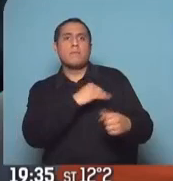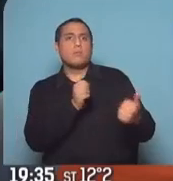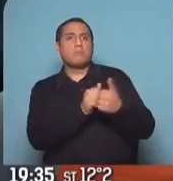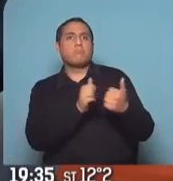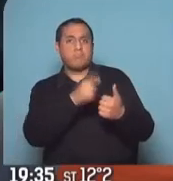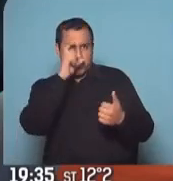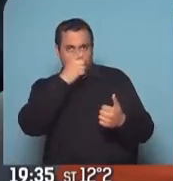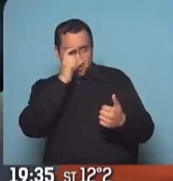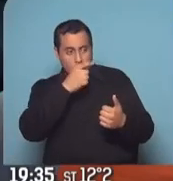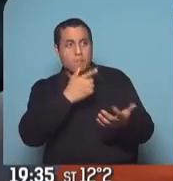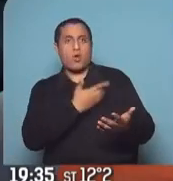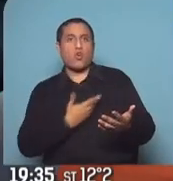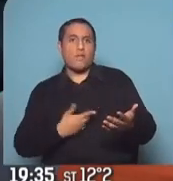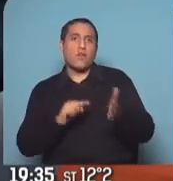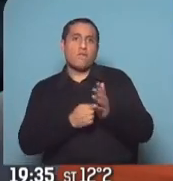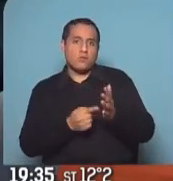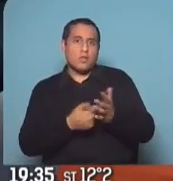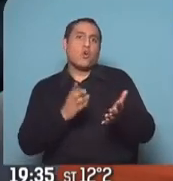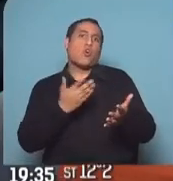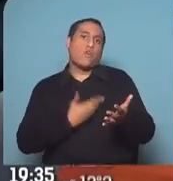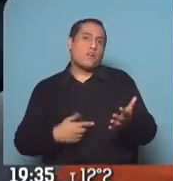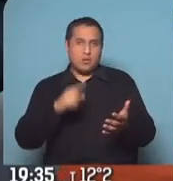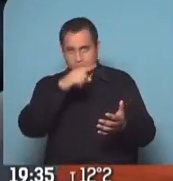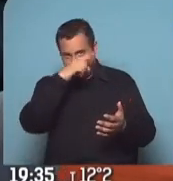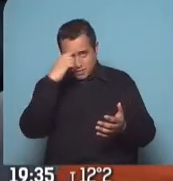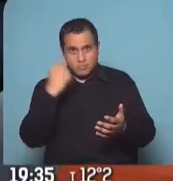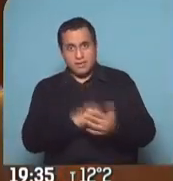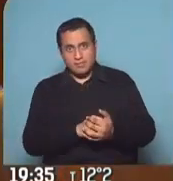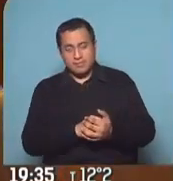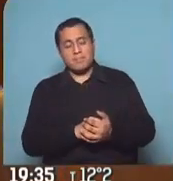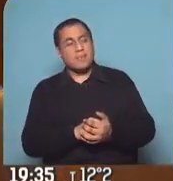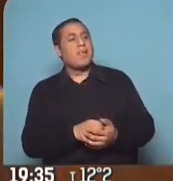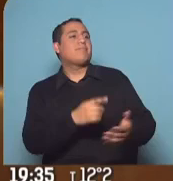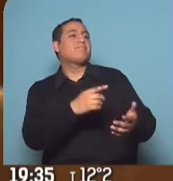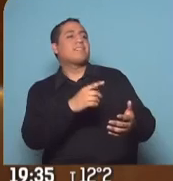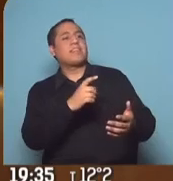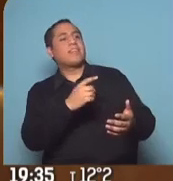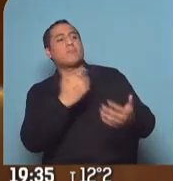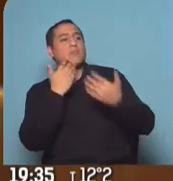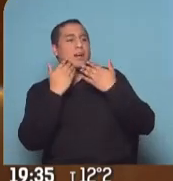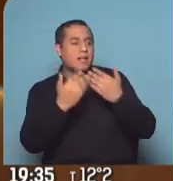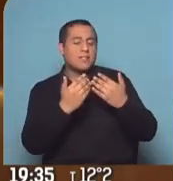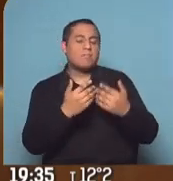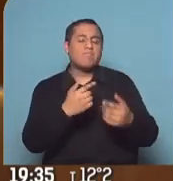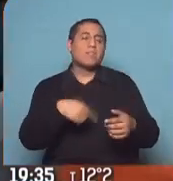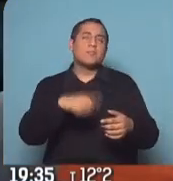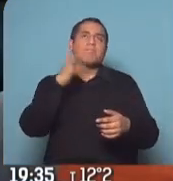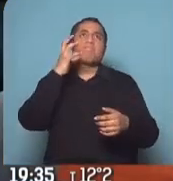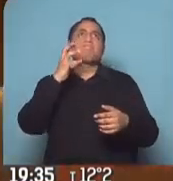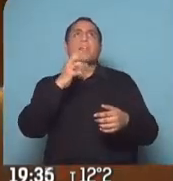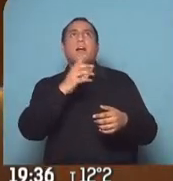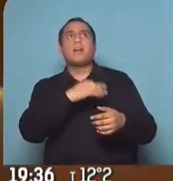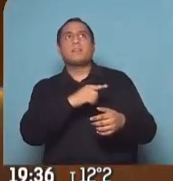gobierno de la ciudad como en el gobierno de la nación. María Cristina, muchísimas gracias, y lo que usted decía, lo recordaremos como un hombre honesto en la